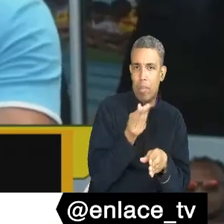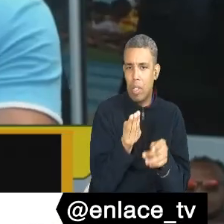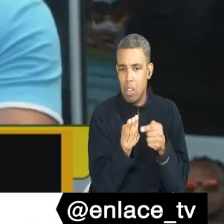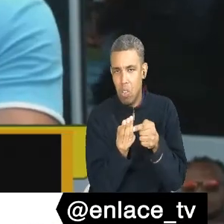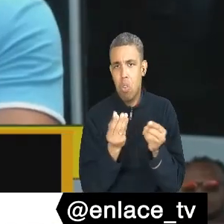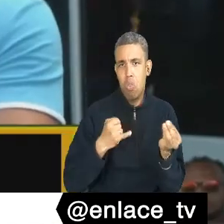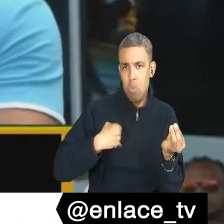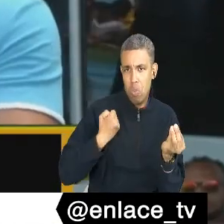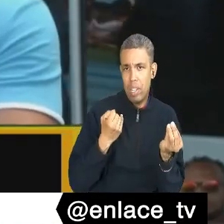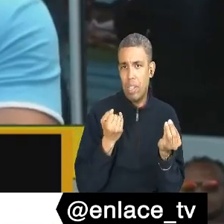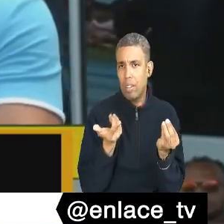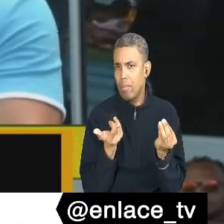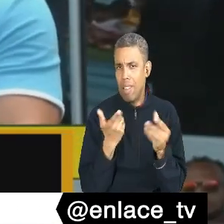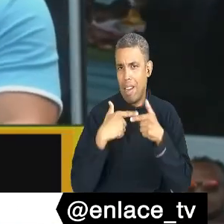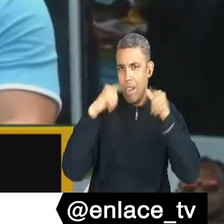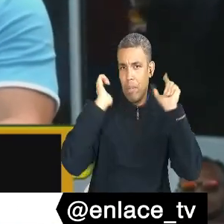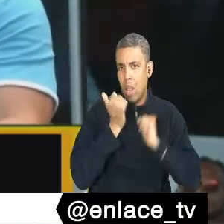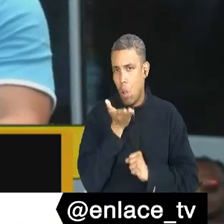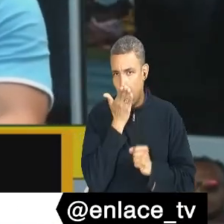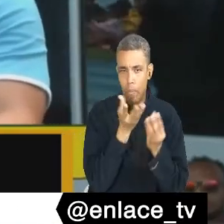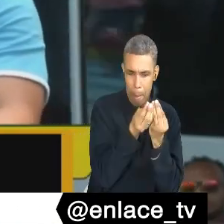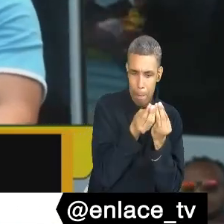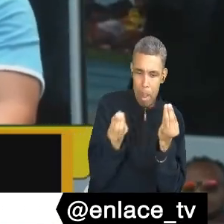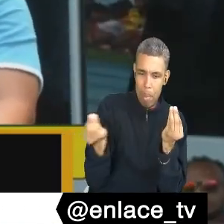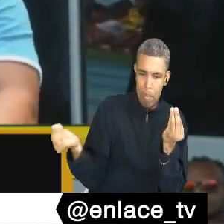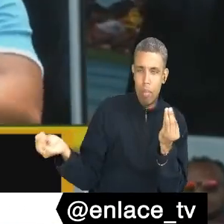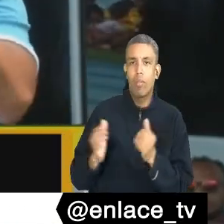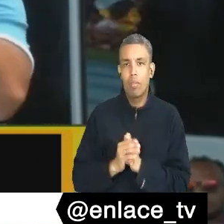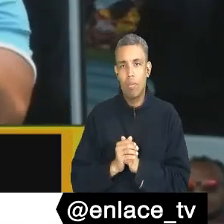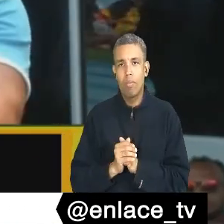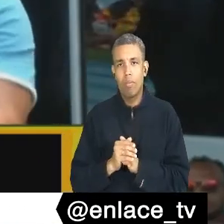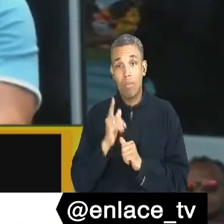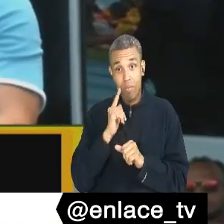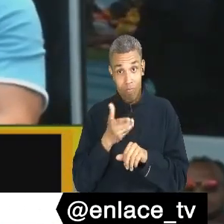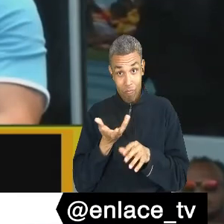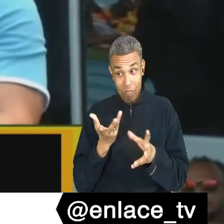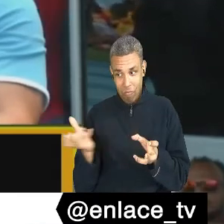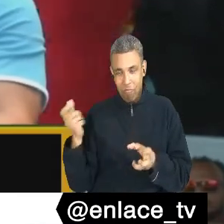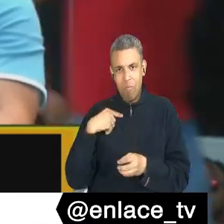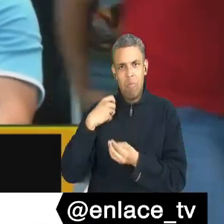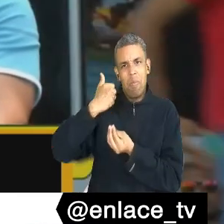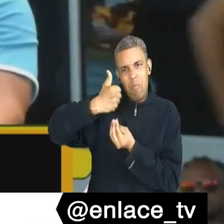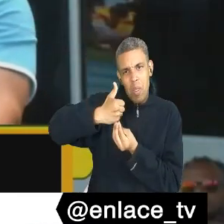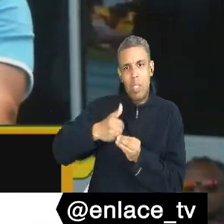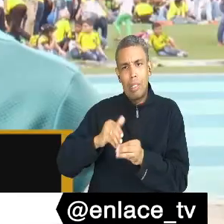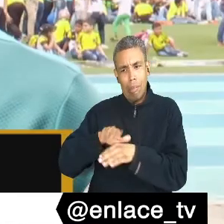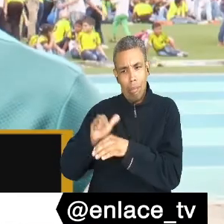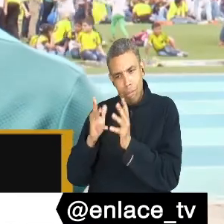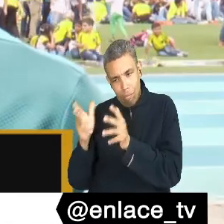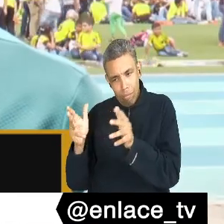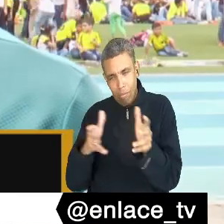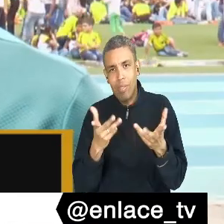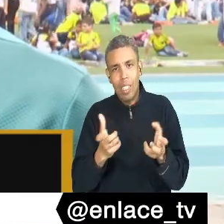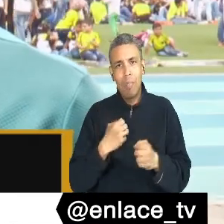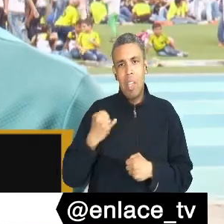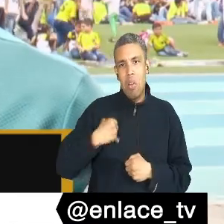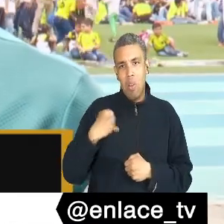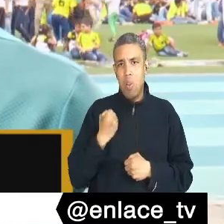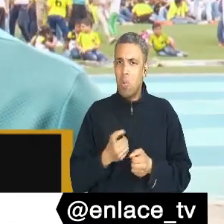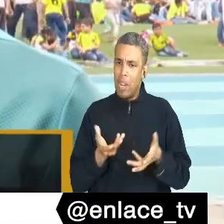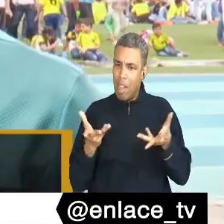Con este evento deportivo, sus organizadores buscan que los menores tengan mejores espacios de diversión. Estamos dándole oportunidades a